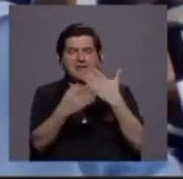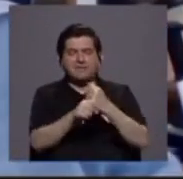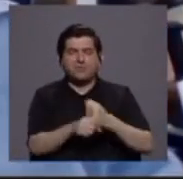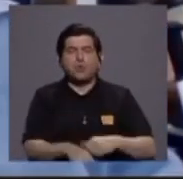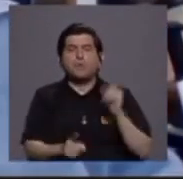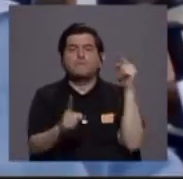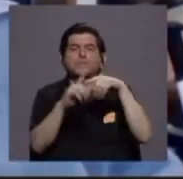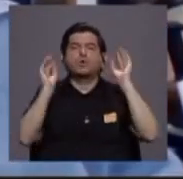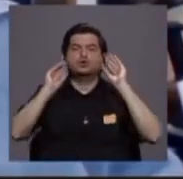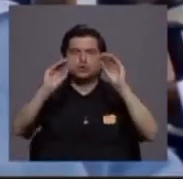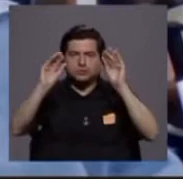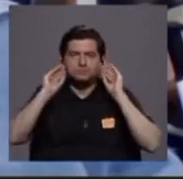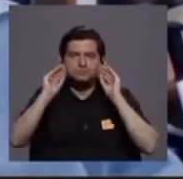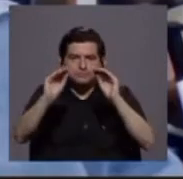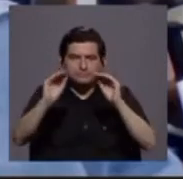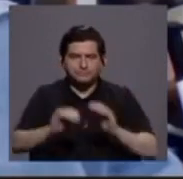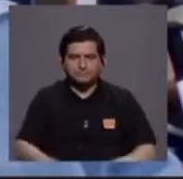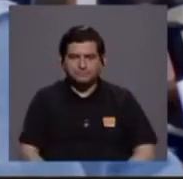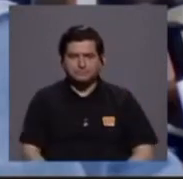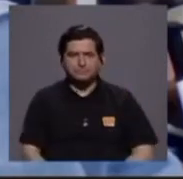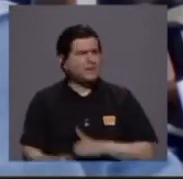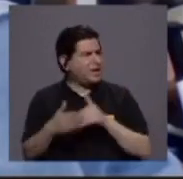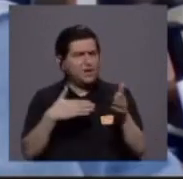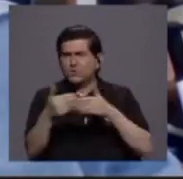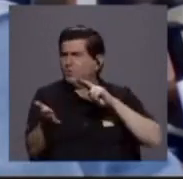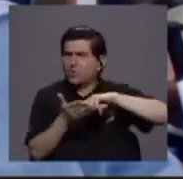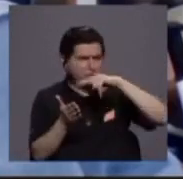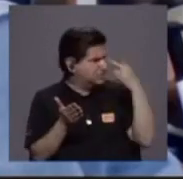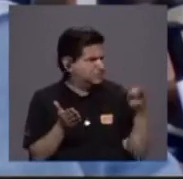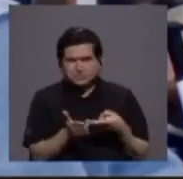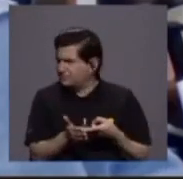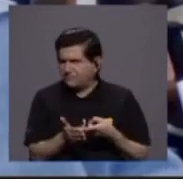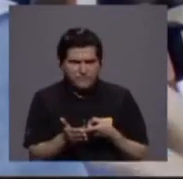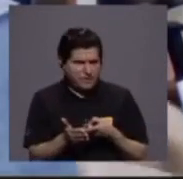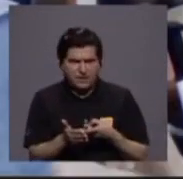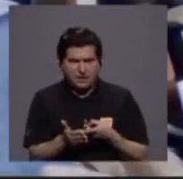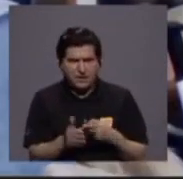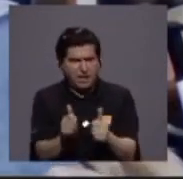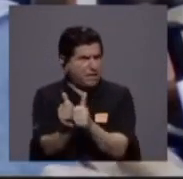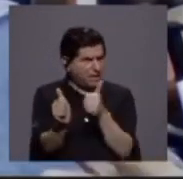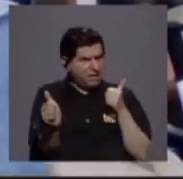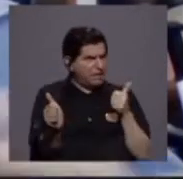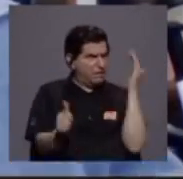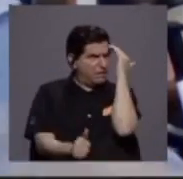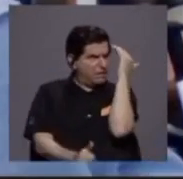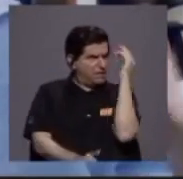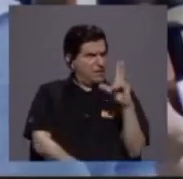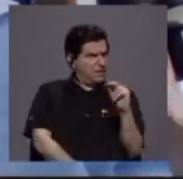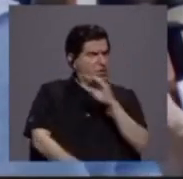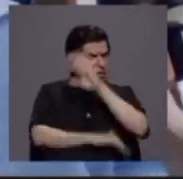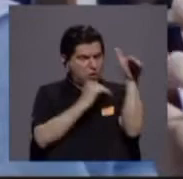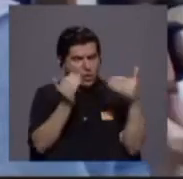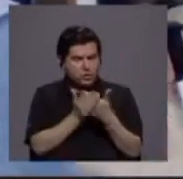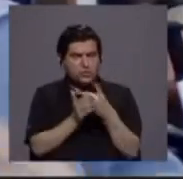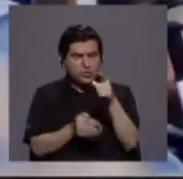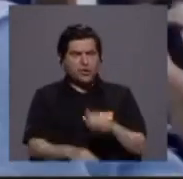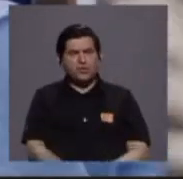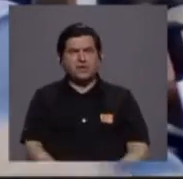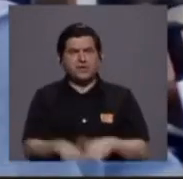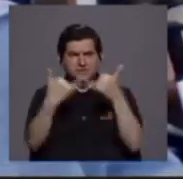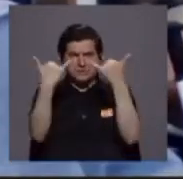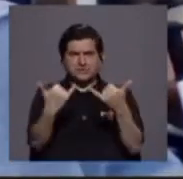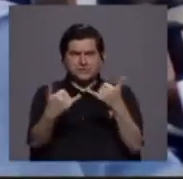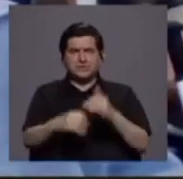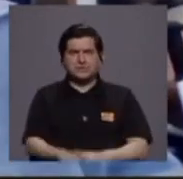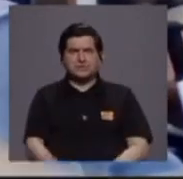didáctica. Aunque sea didáctica, no quiere decir que está retrasado en el conocimiento, porque todo esto es de vanguardia.